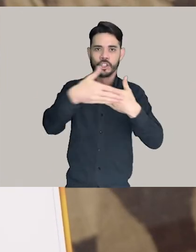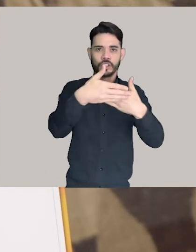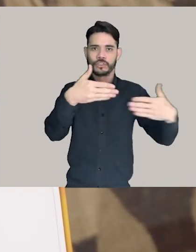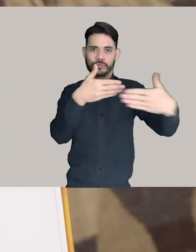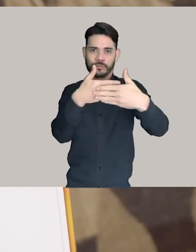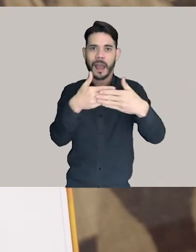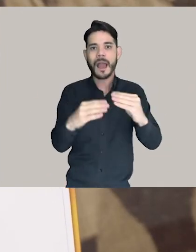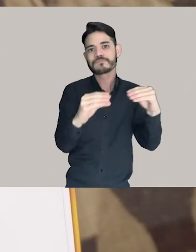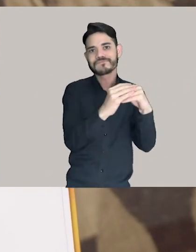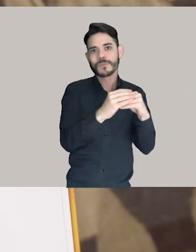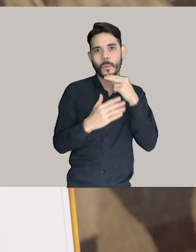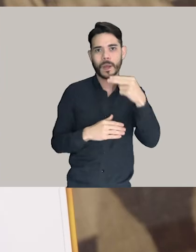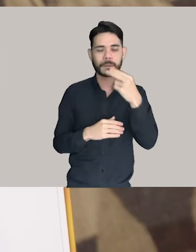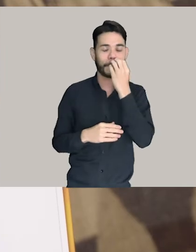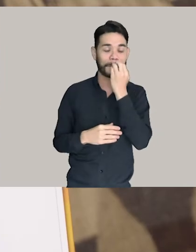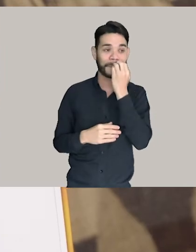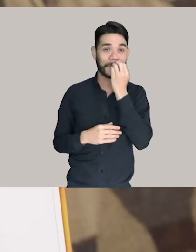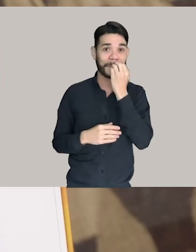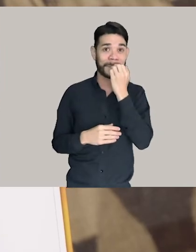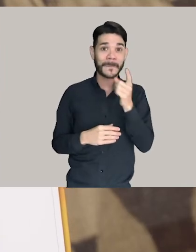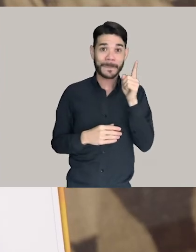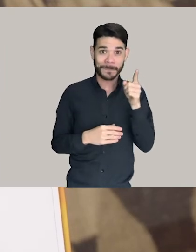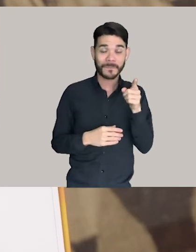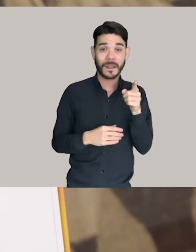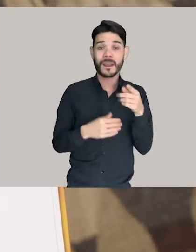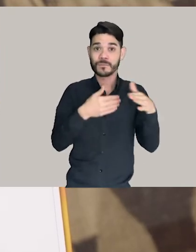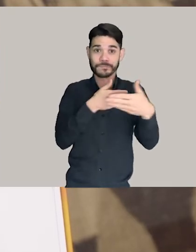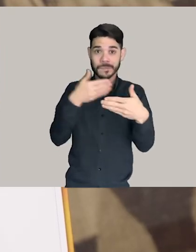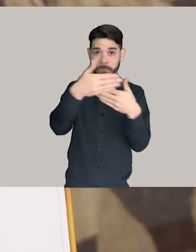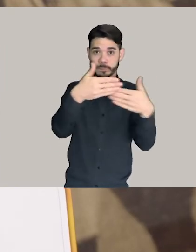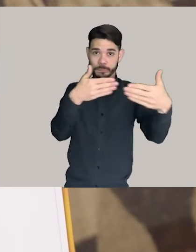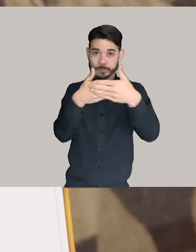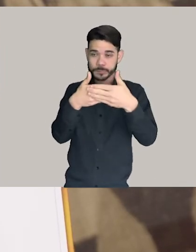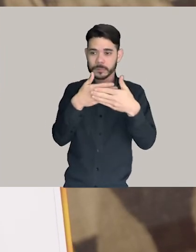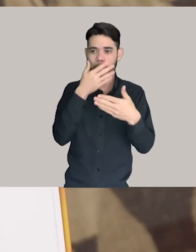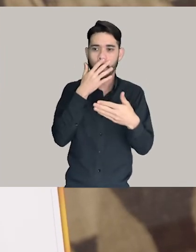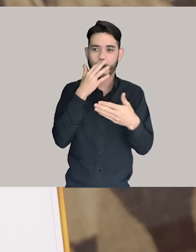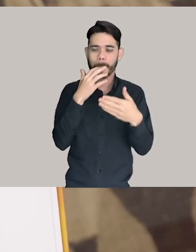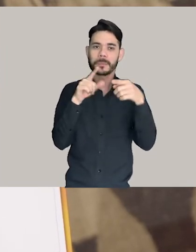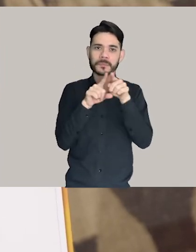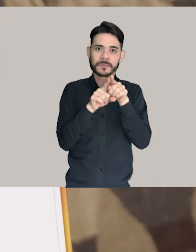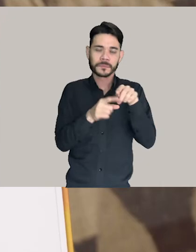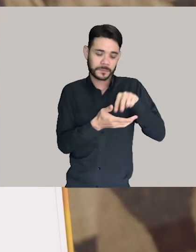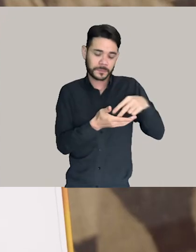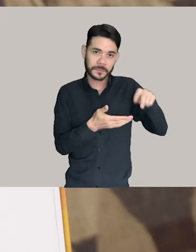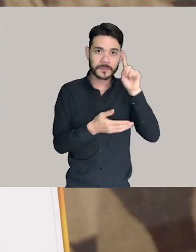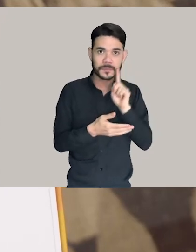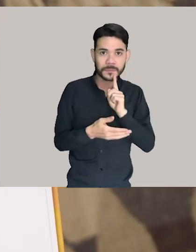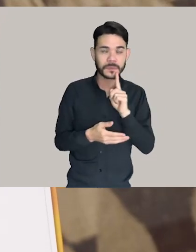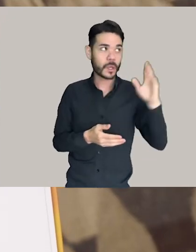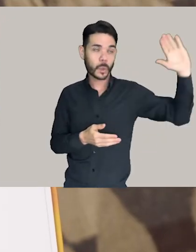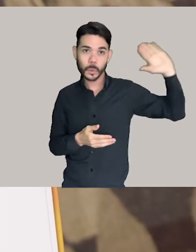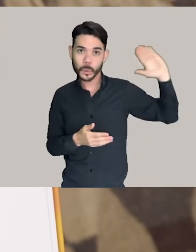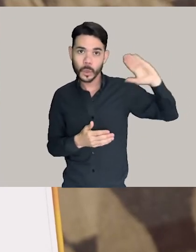fondos. Esos fondos ilustrados van a estar detrás de las